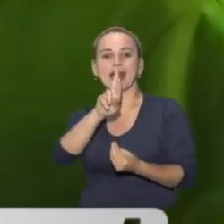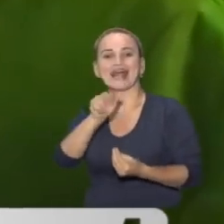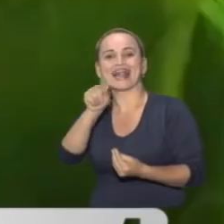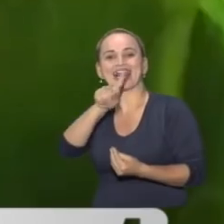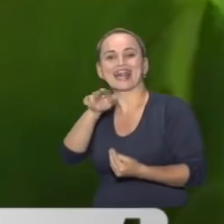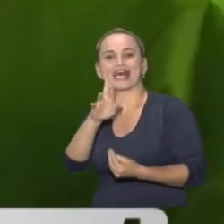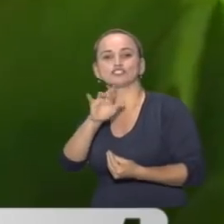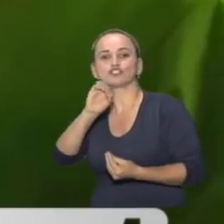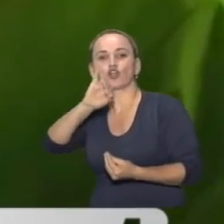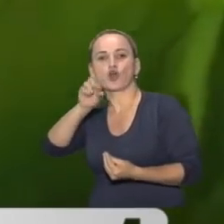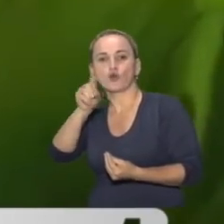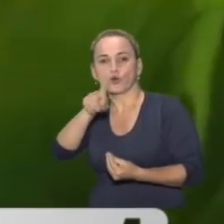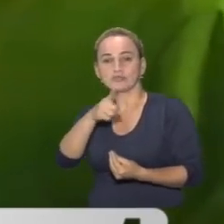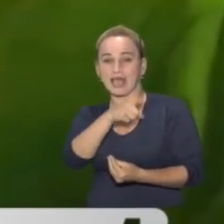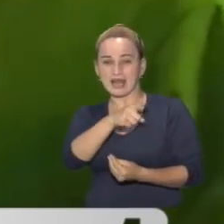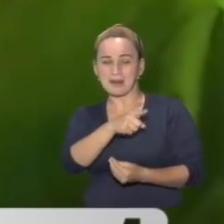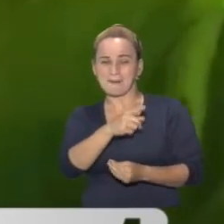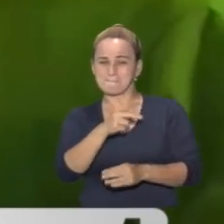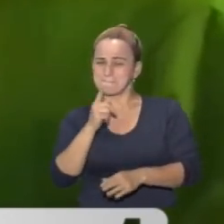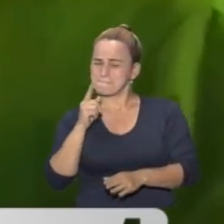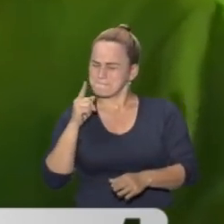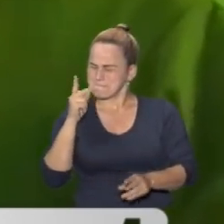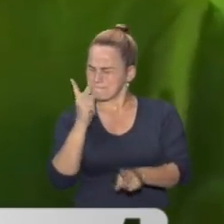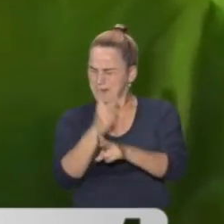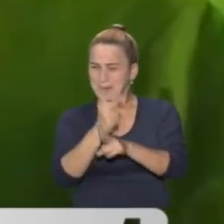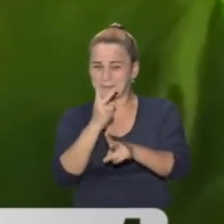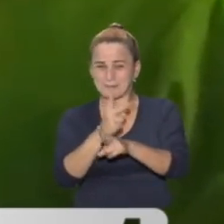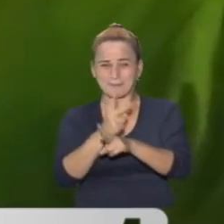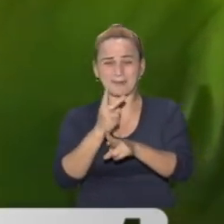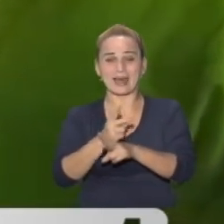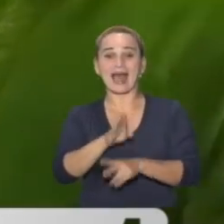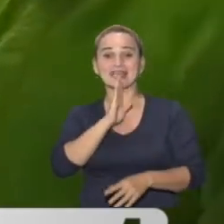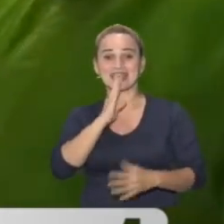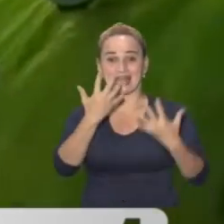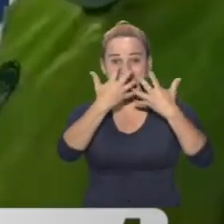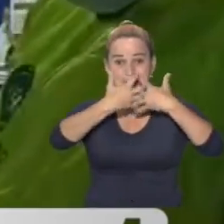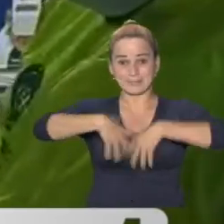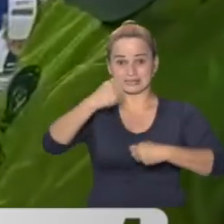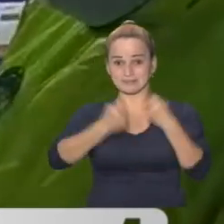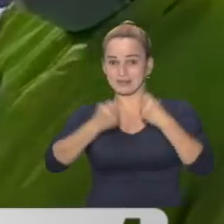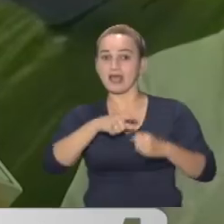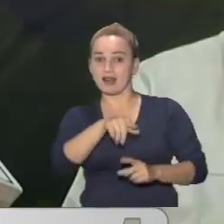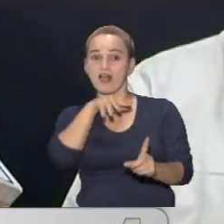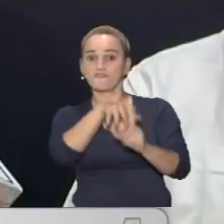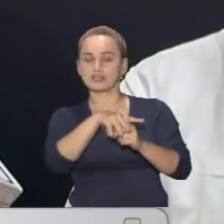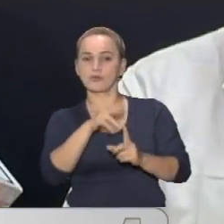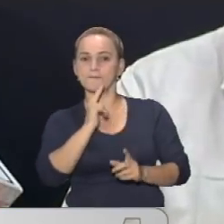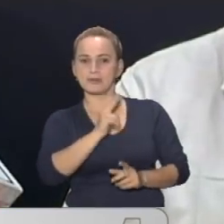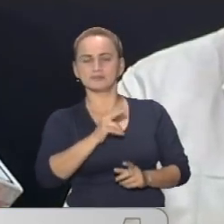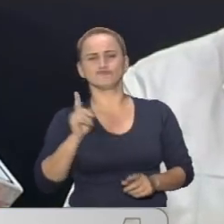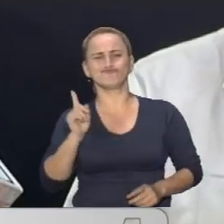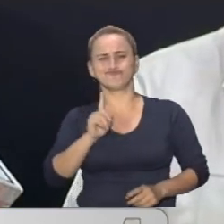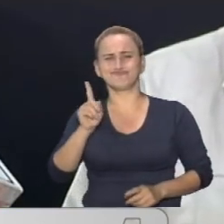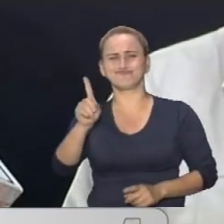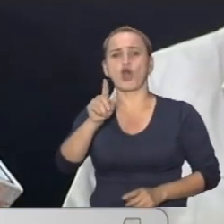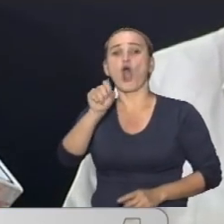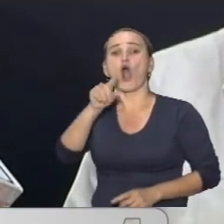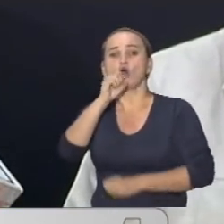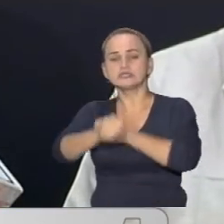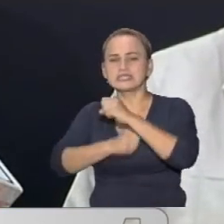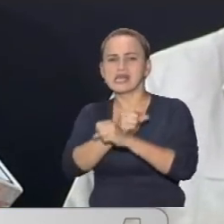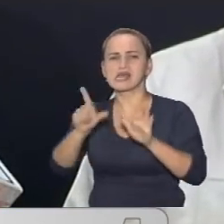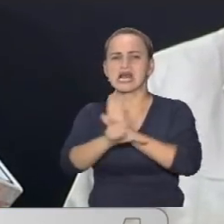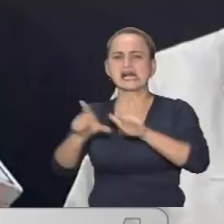costeños la escalada de violencia reciente y los atentados a los transportadores. Con más de 11 años